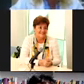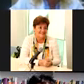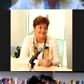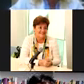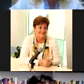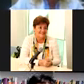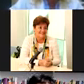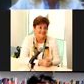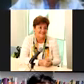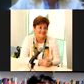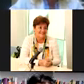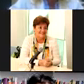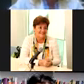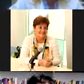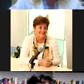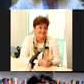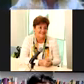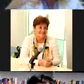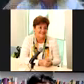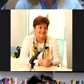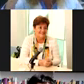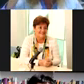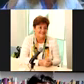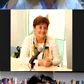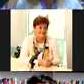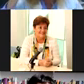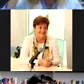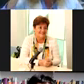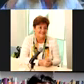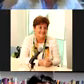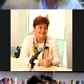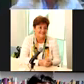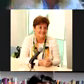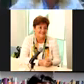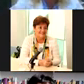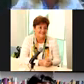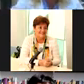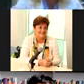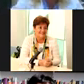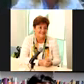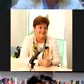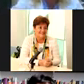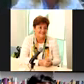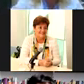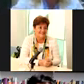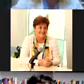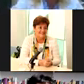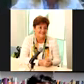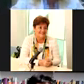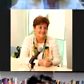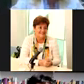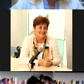la institución en sí, porque tenemos muchos objetivos por los cuales trabajamos y muchas áreas que hoy obviamente no vamos a